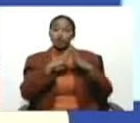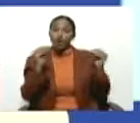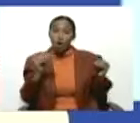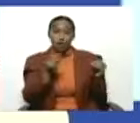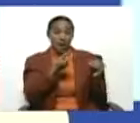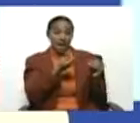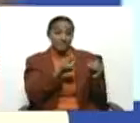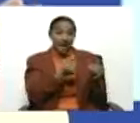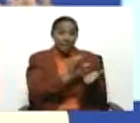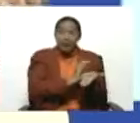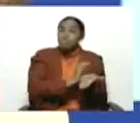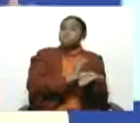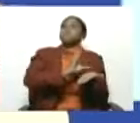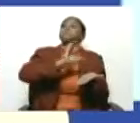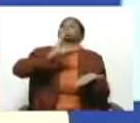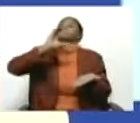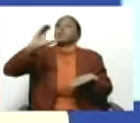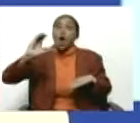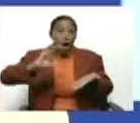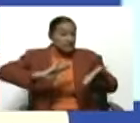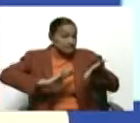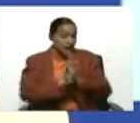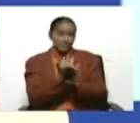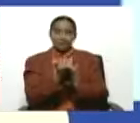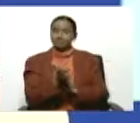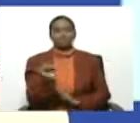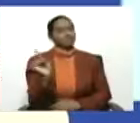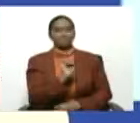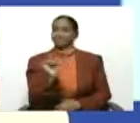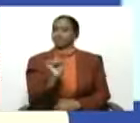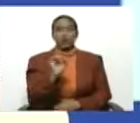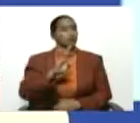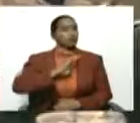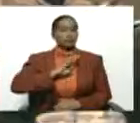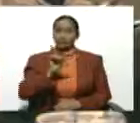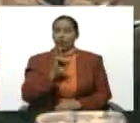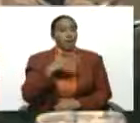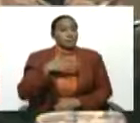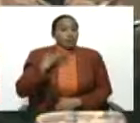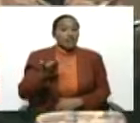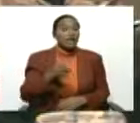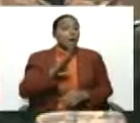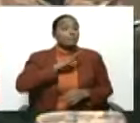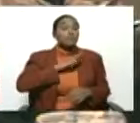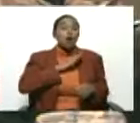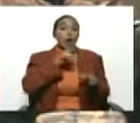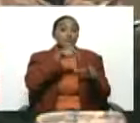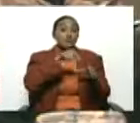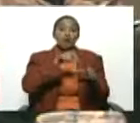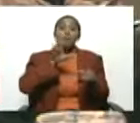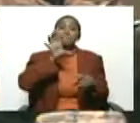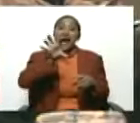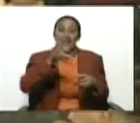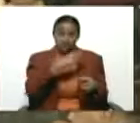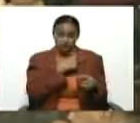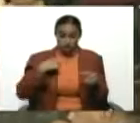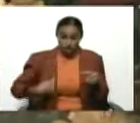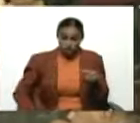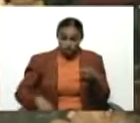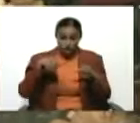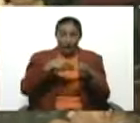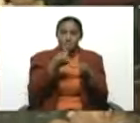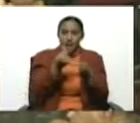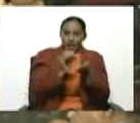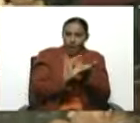y potencial para para su propio desarrollo y luego China tiene un altos